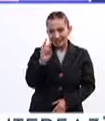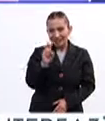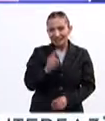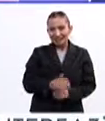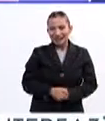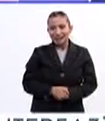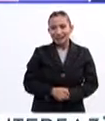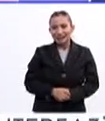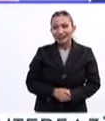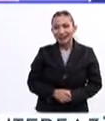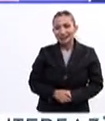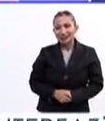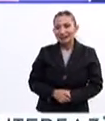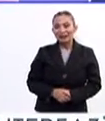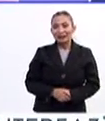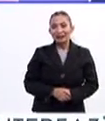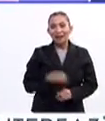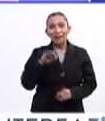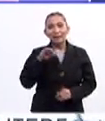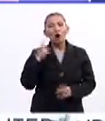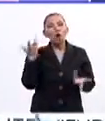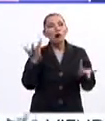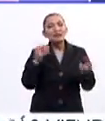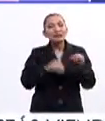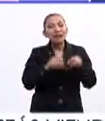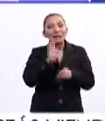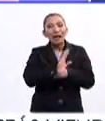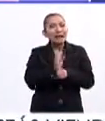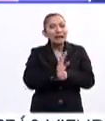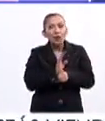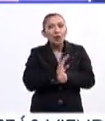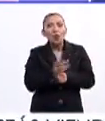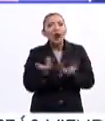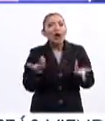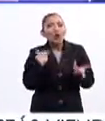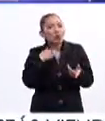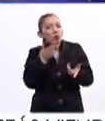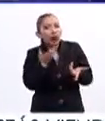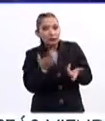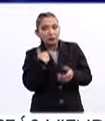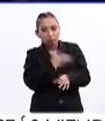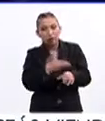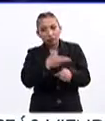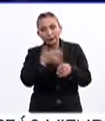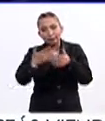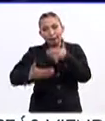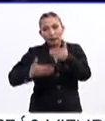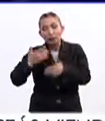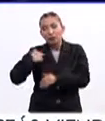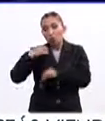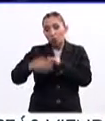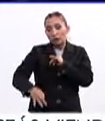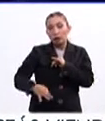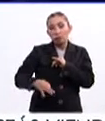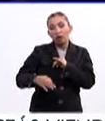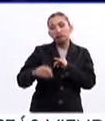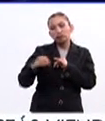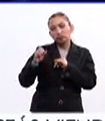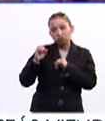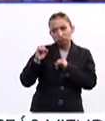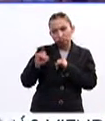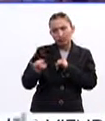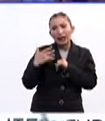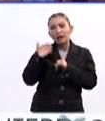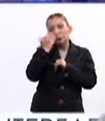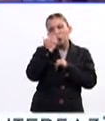bueno, making of, que es lo cómo se hace una peli, y es que sí tiene su proceso y su chiste. Y al final de cuentas, bueno, sí,